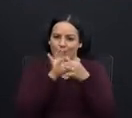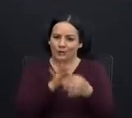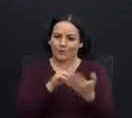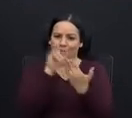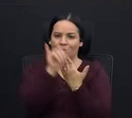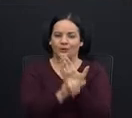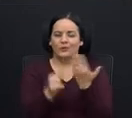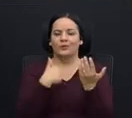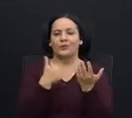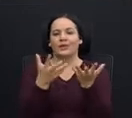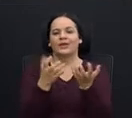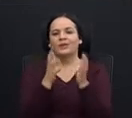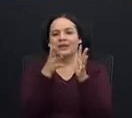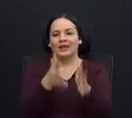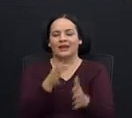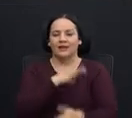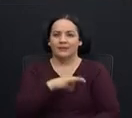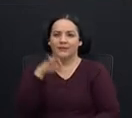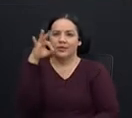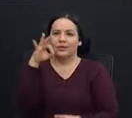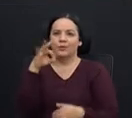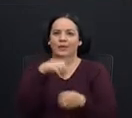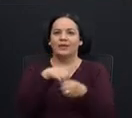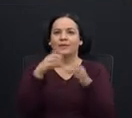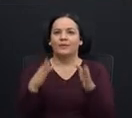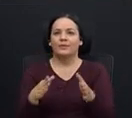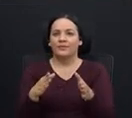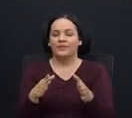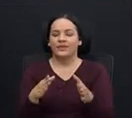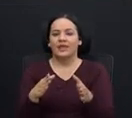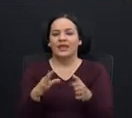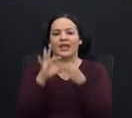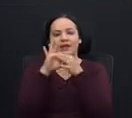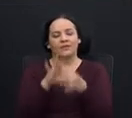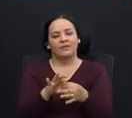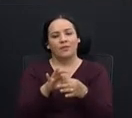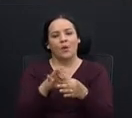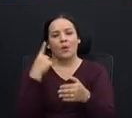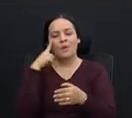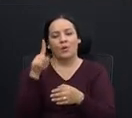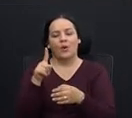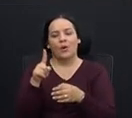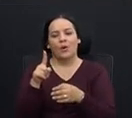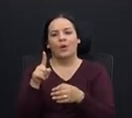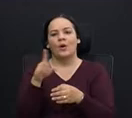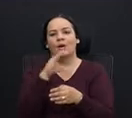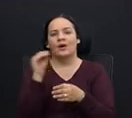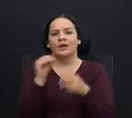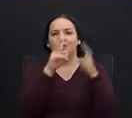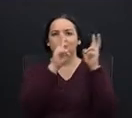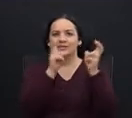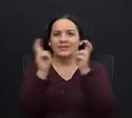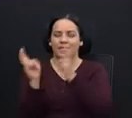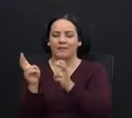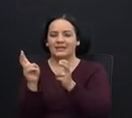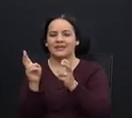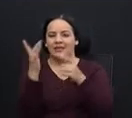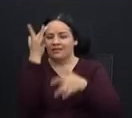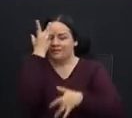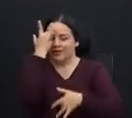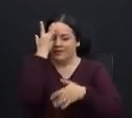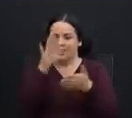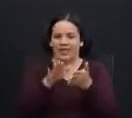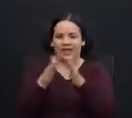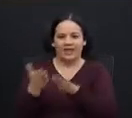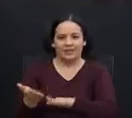quisiera es dejar aquí plasmado el espíritu del legislador debido a el vaivén con los temas de enfermedad terminal que hemos